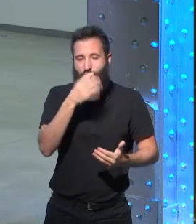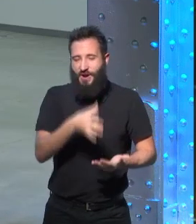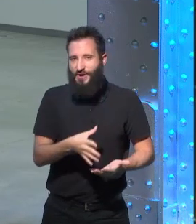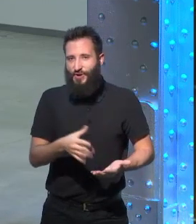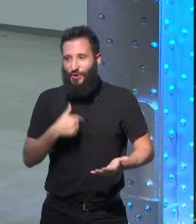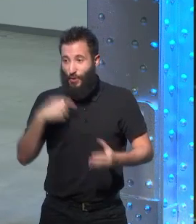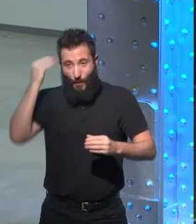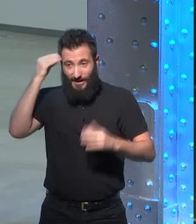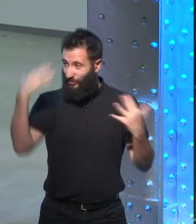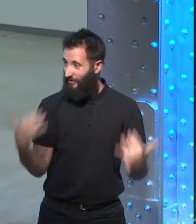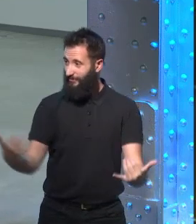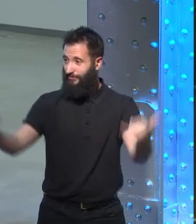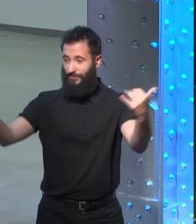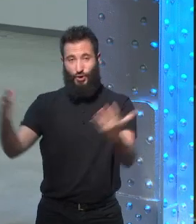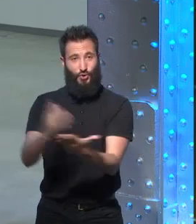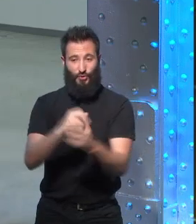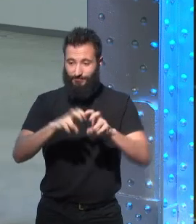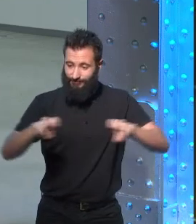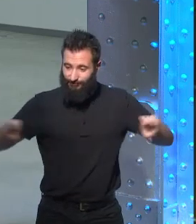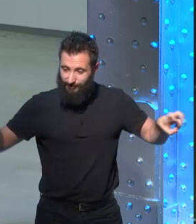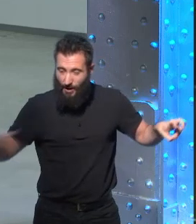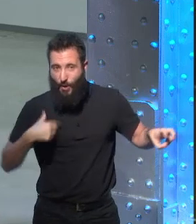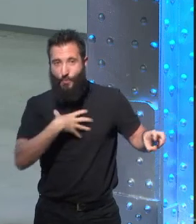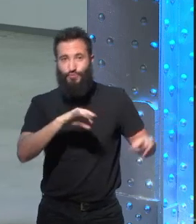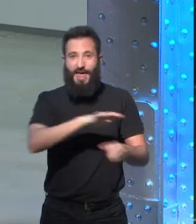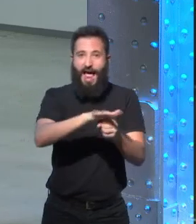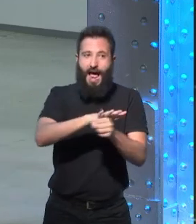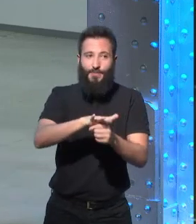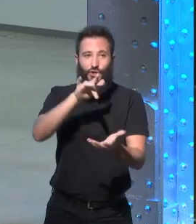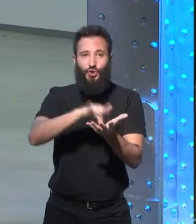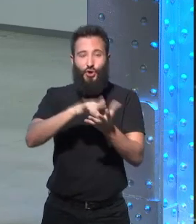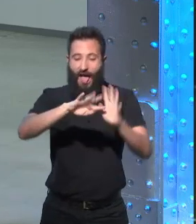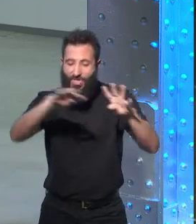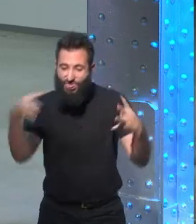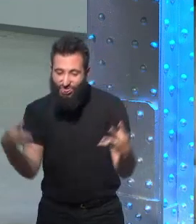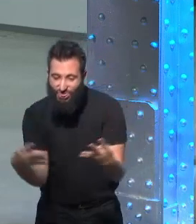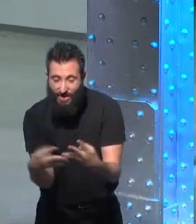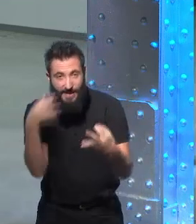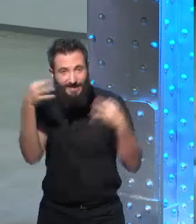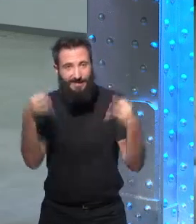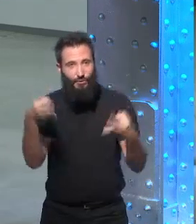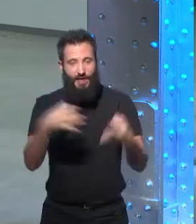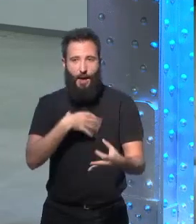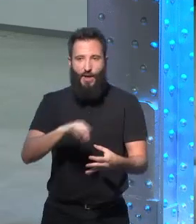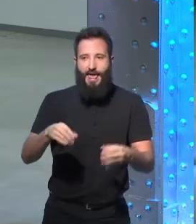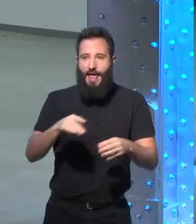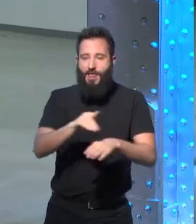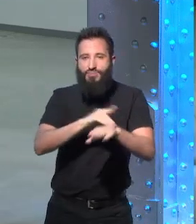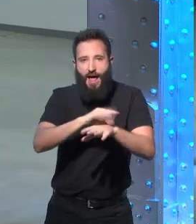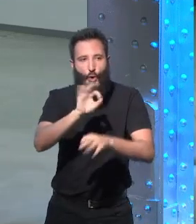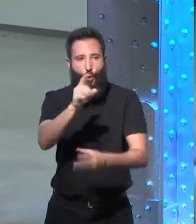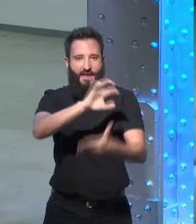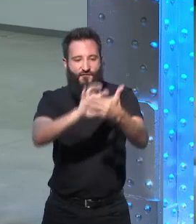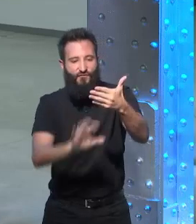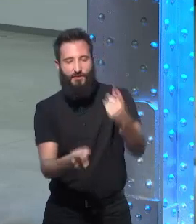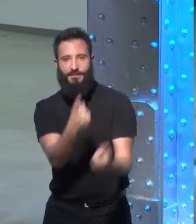de los que estamos aquí sentados, pues a lo mejor en el ámbito de la ciberseguridad no tenemos tantos datos o tantos informes